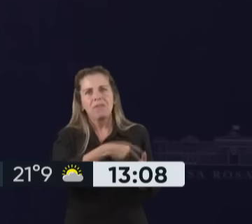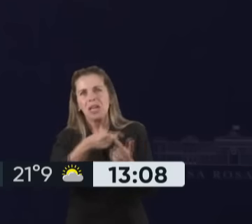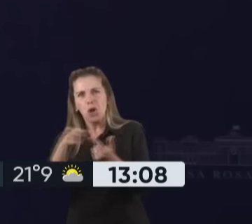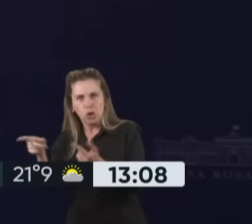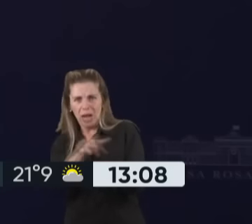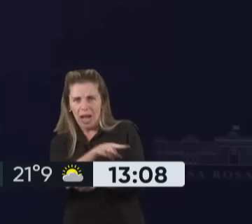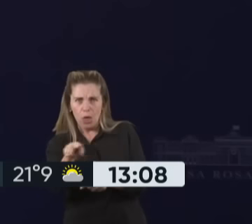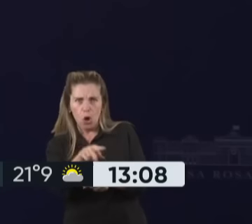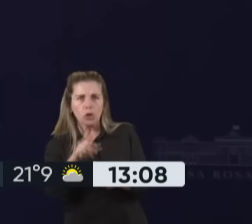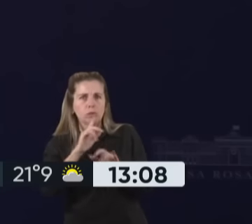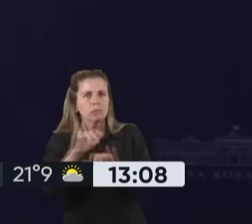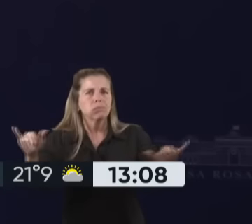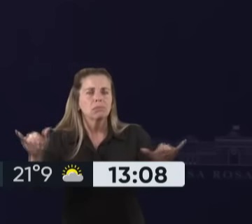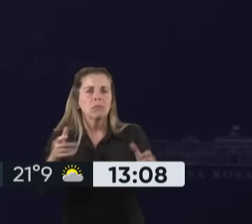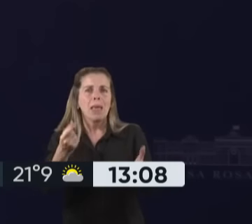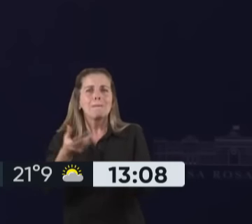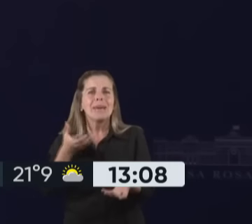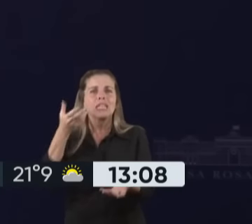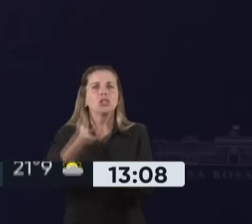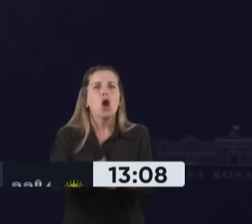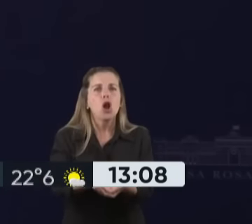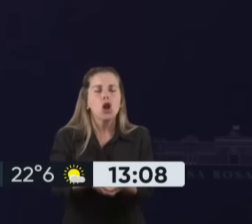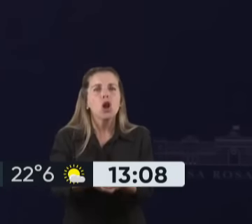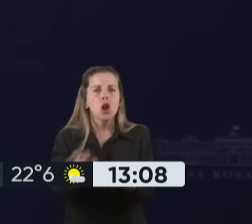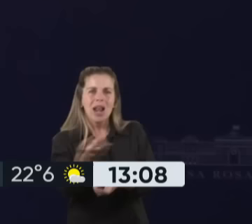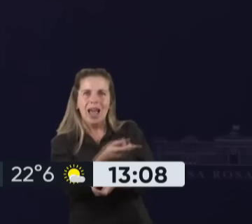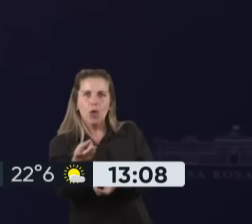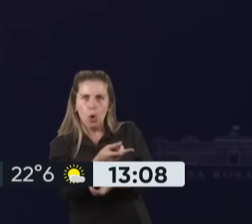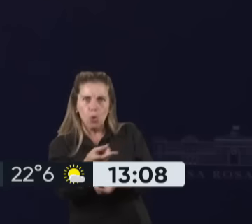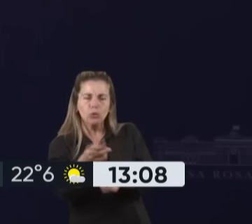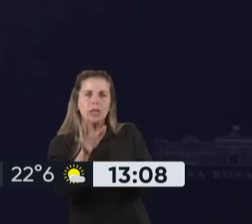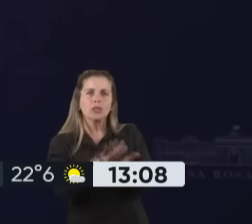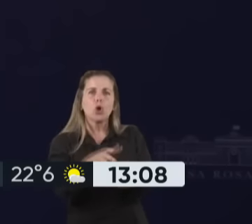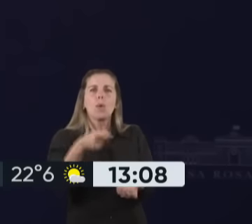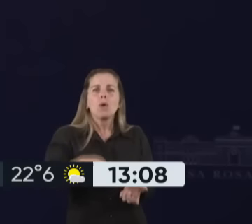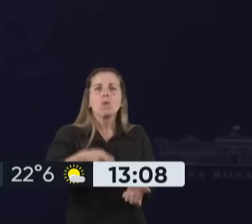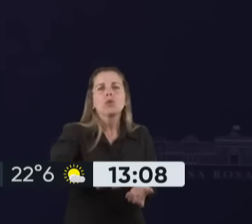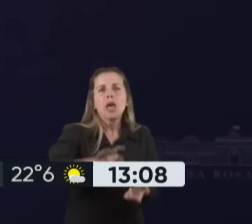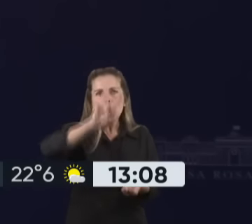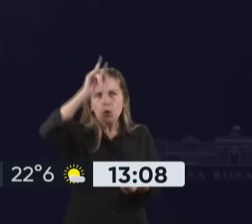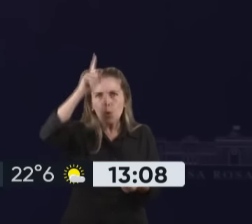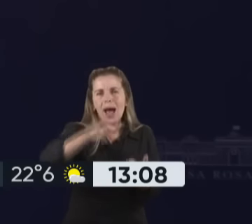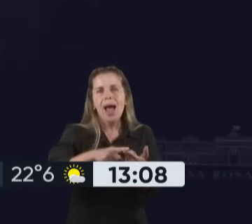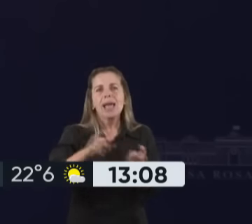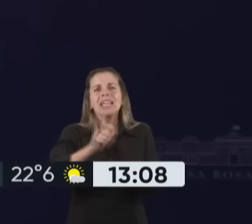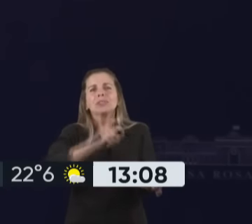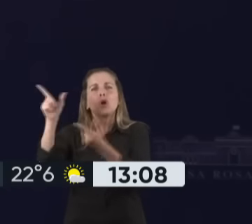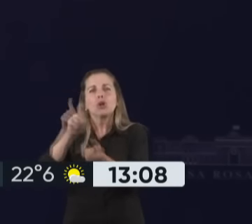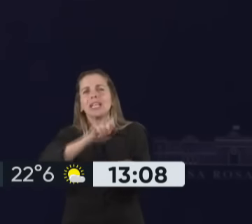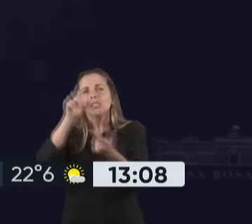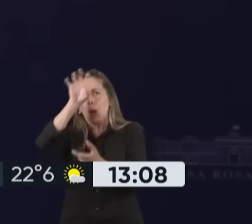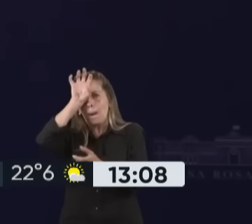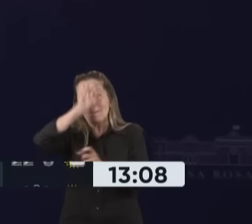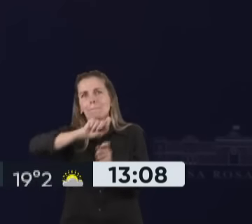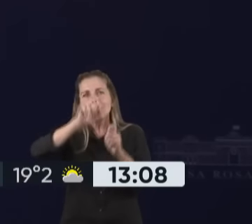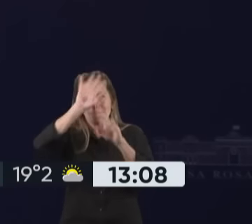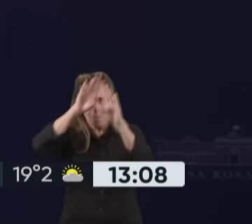inversión conjunta para explorar una plataforma offshore en las costas de Uruguay. Las exportaciones mineras alcanzaron un récord histórico, fueron de